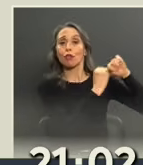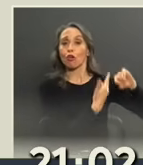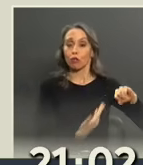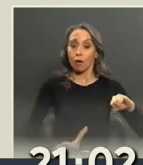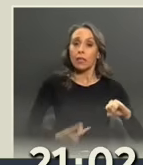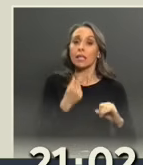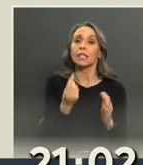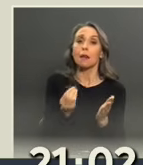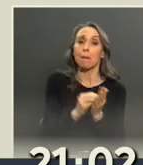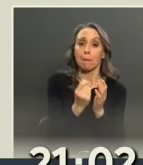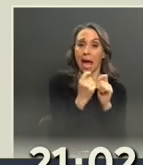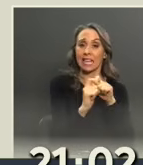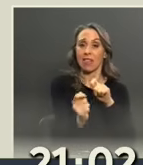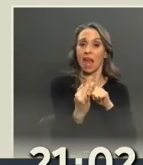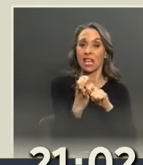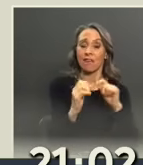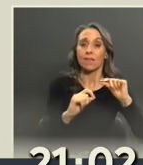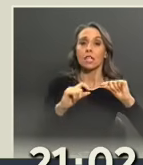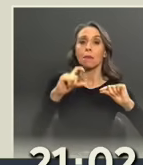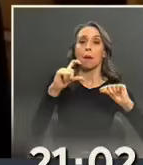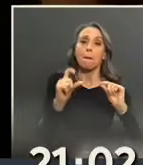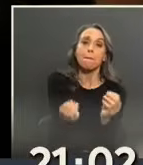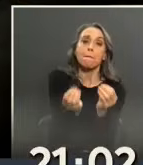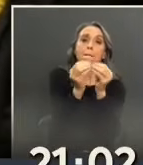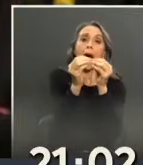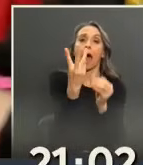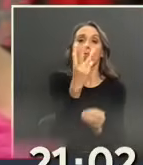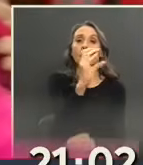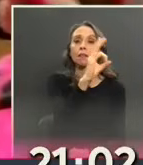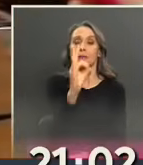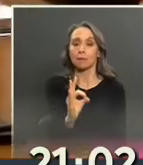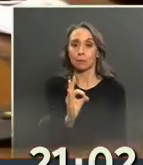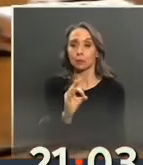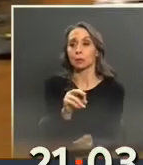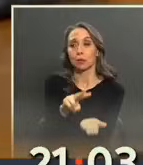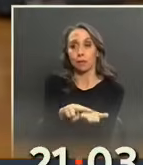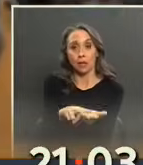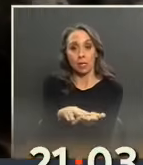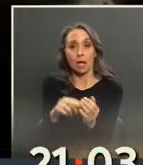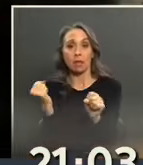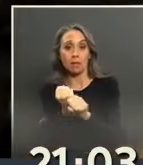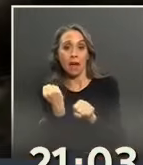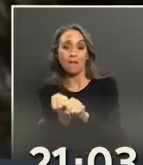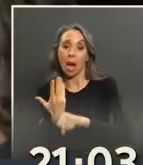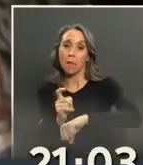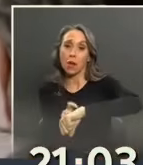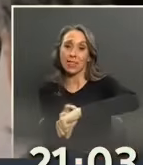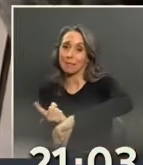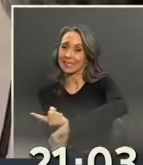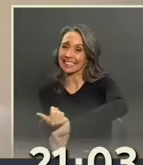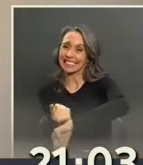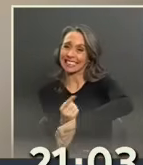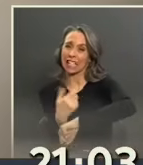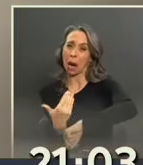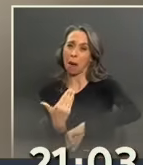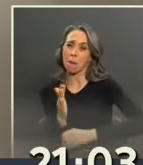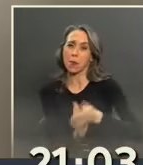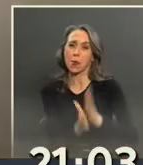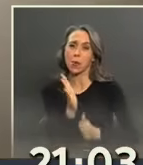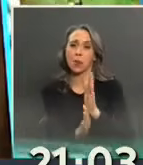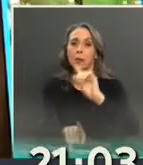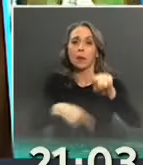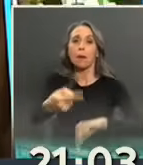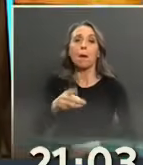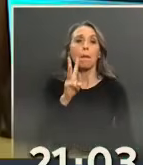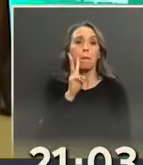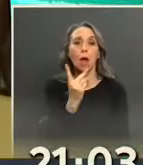montos actuales del IFE en un 30%. Lo cierto es que están trabajando contra el tiempo, principalmente porque el próximo miércoles